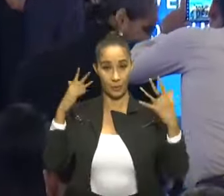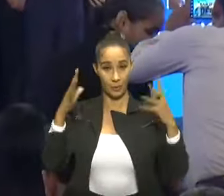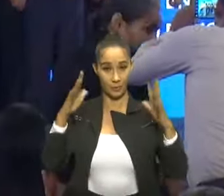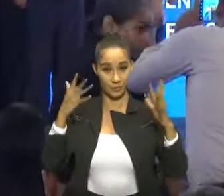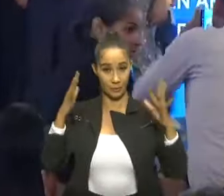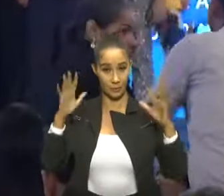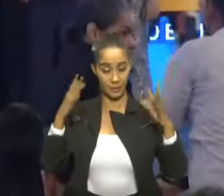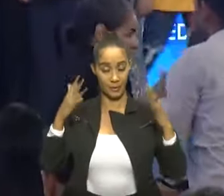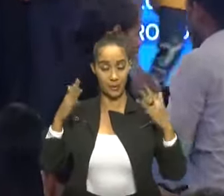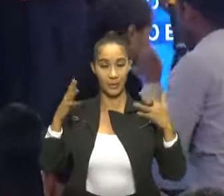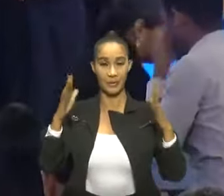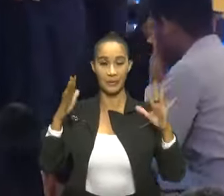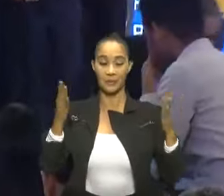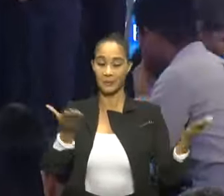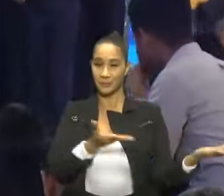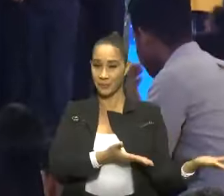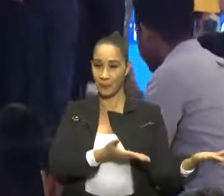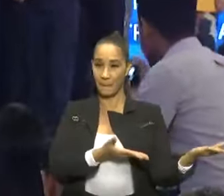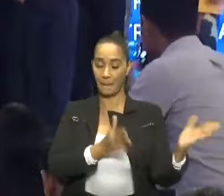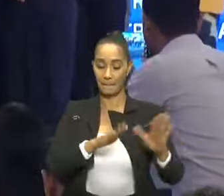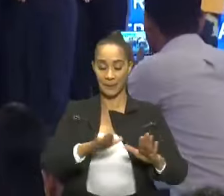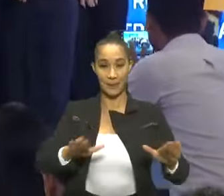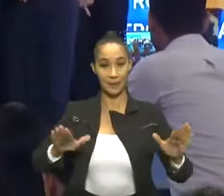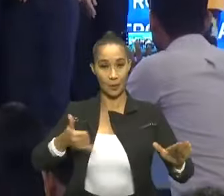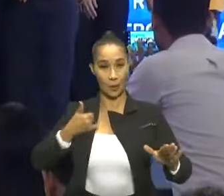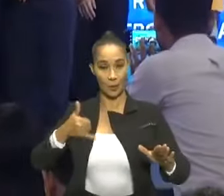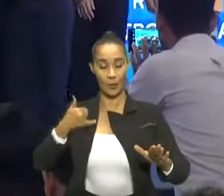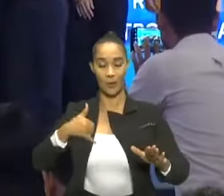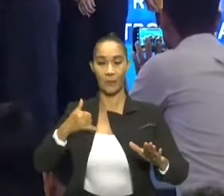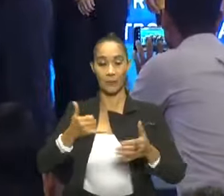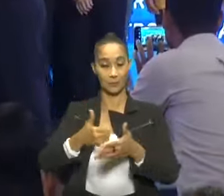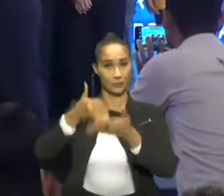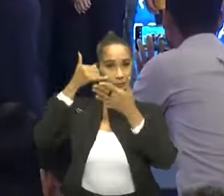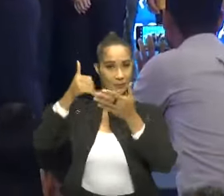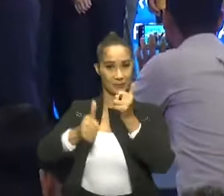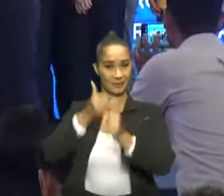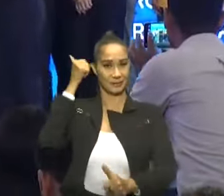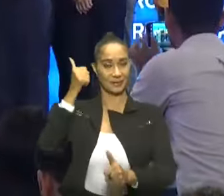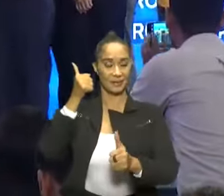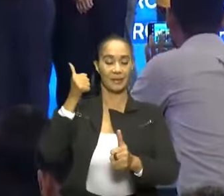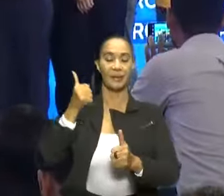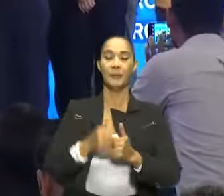Un cálido aplauso para estos jóvenes ganadores que han